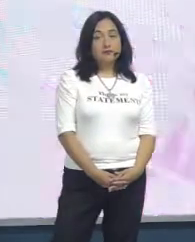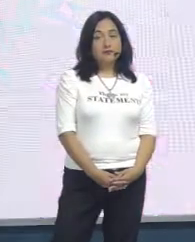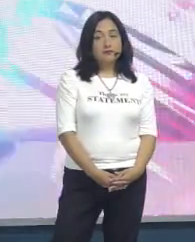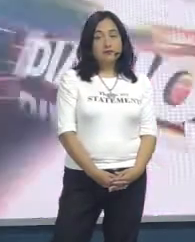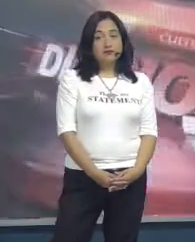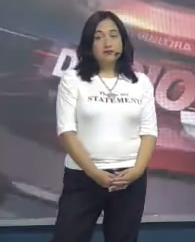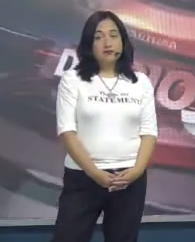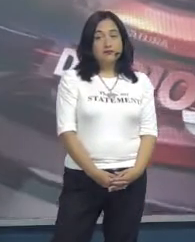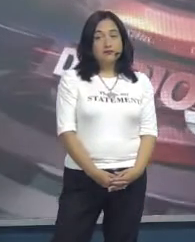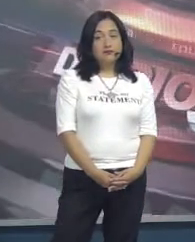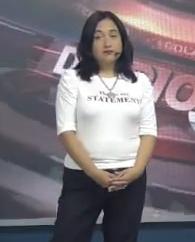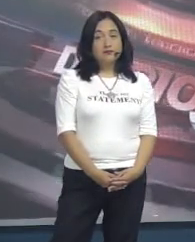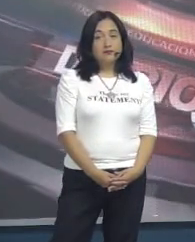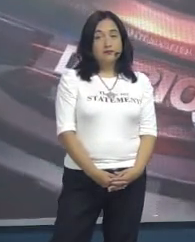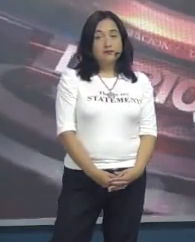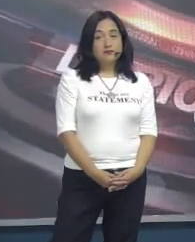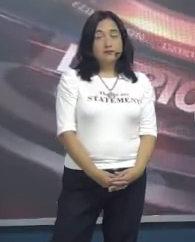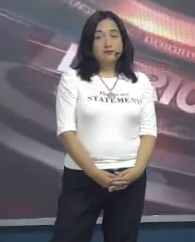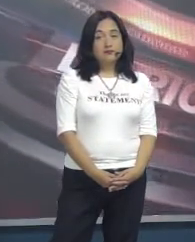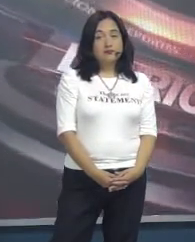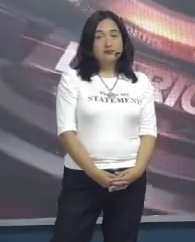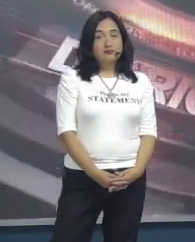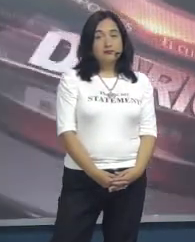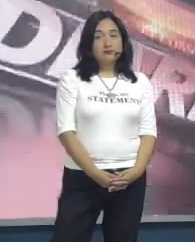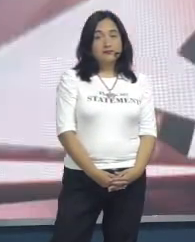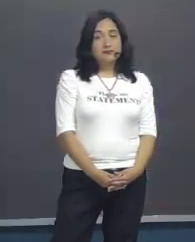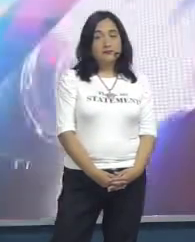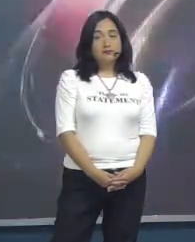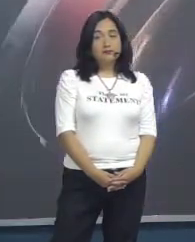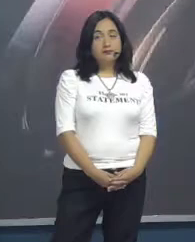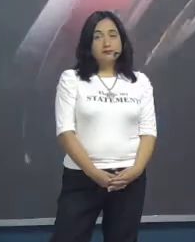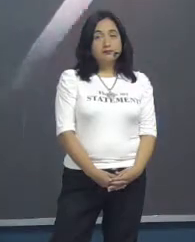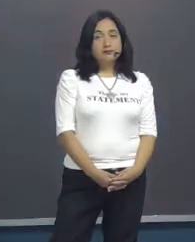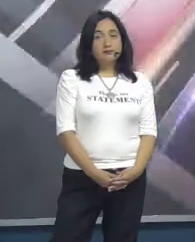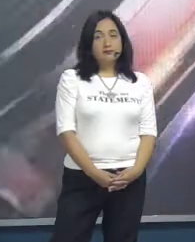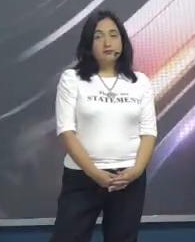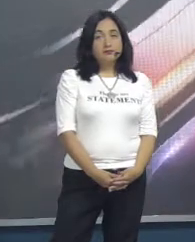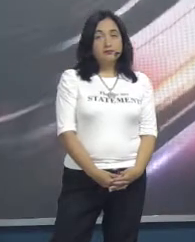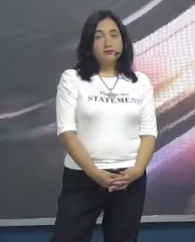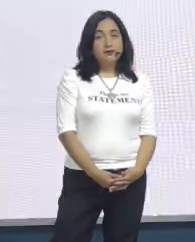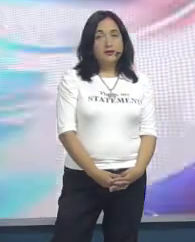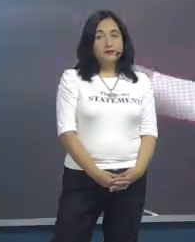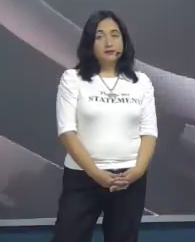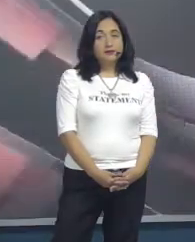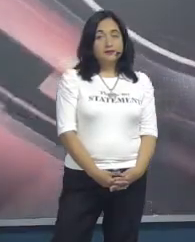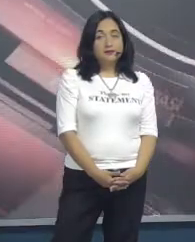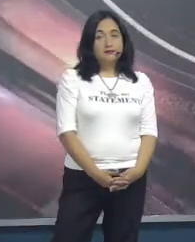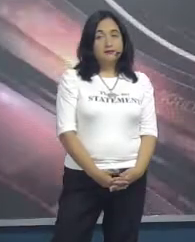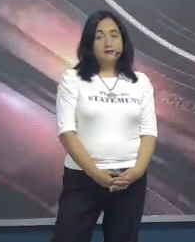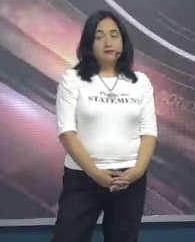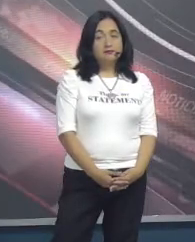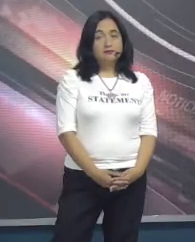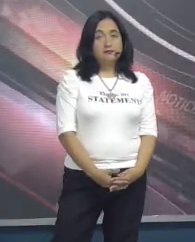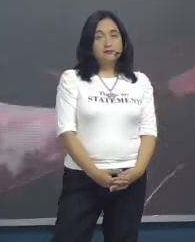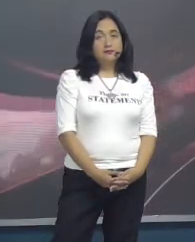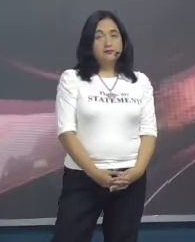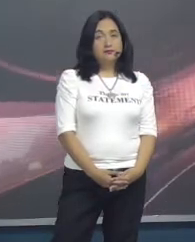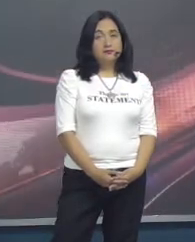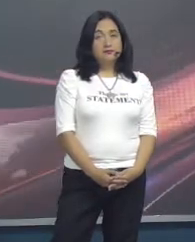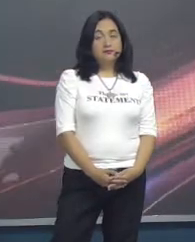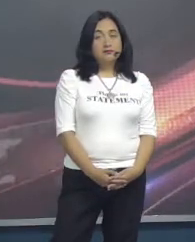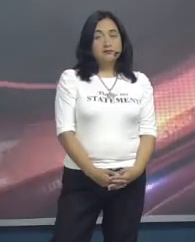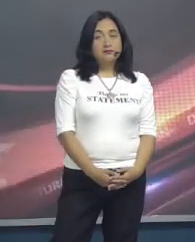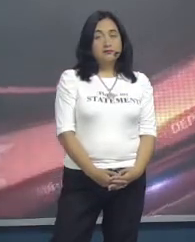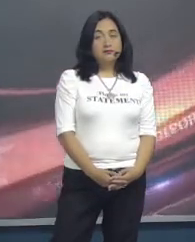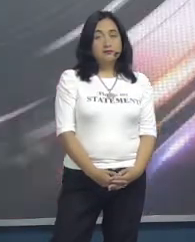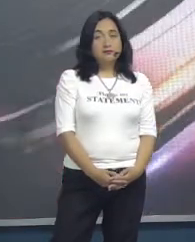tenemos en los distintos departamentos barrios que ya están encaminados hacia esa entrega, pero bueno, no tenemos fecha fija, pero